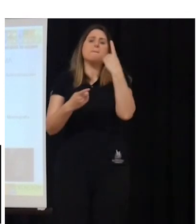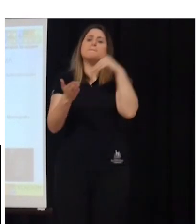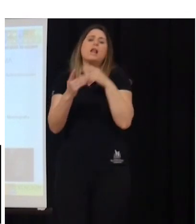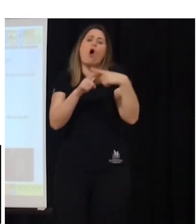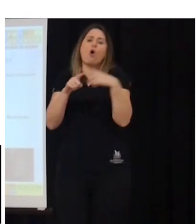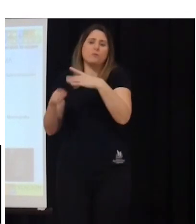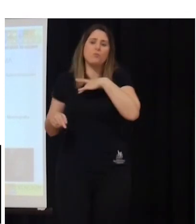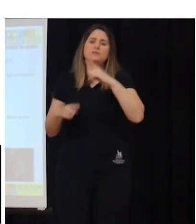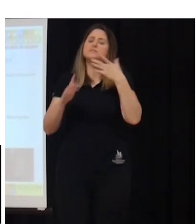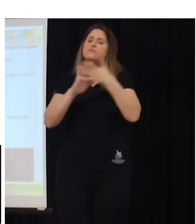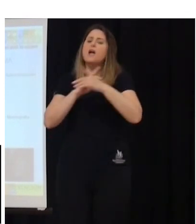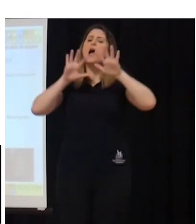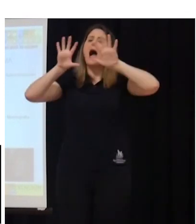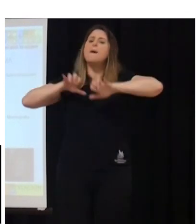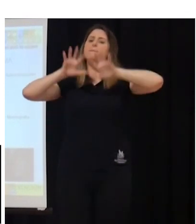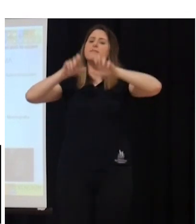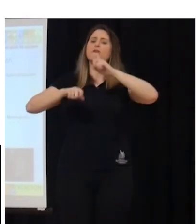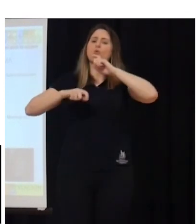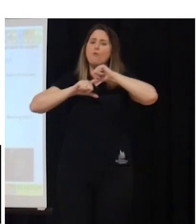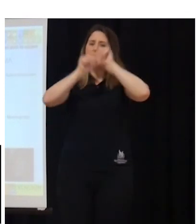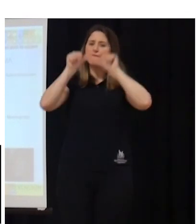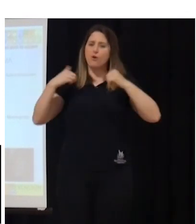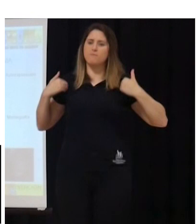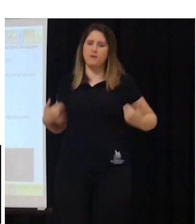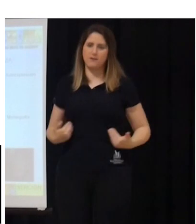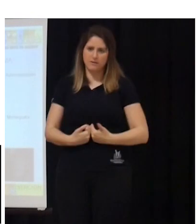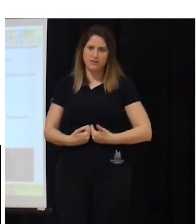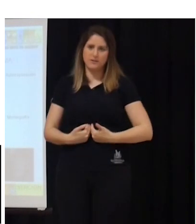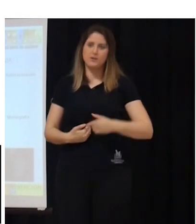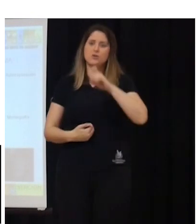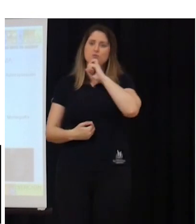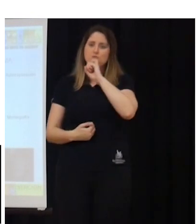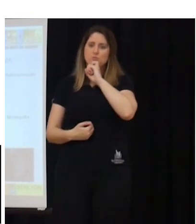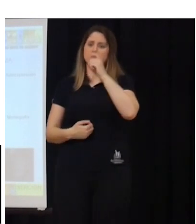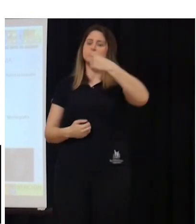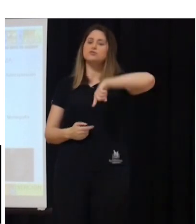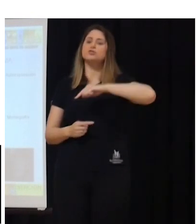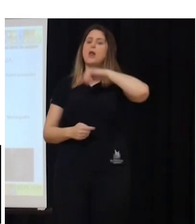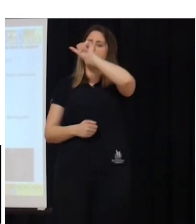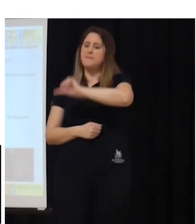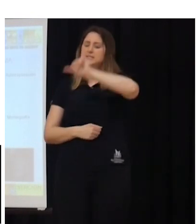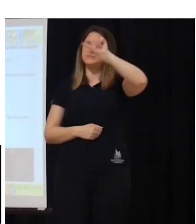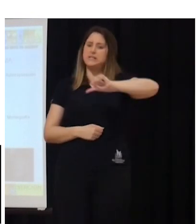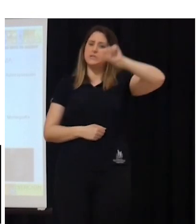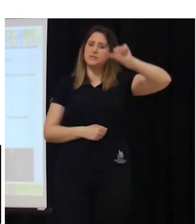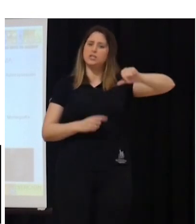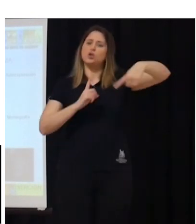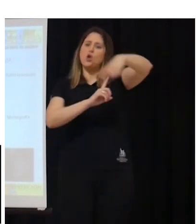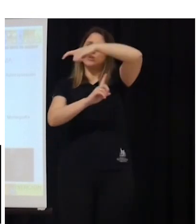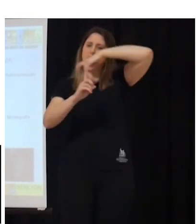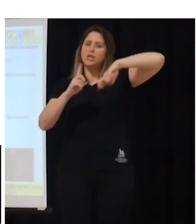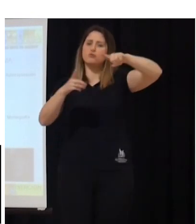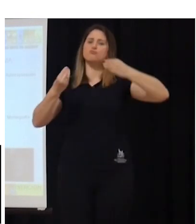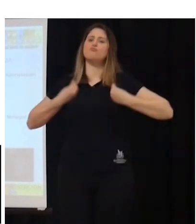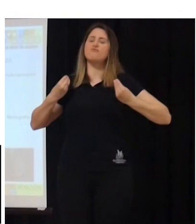de aprender cómo es su pecho. Si estamos todos los meses de todos los años de